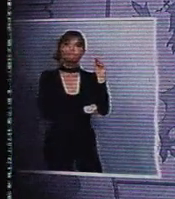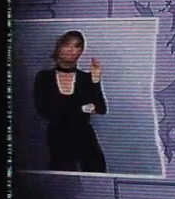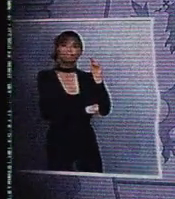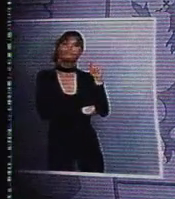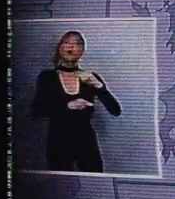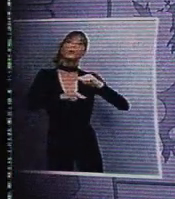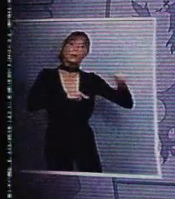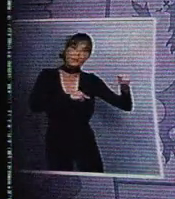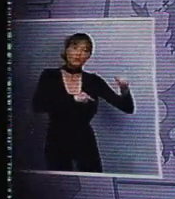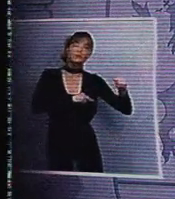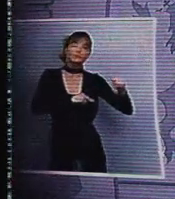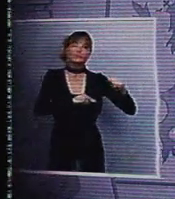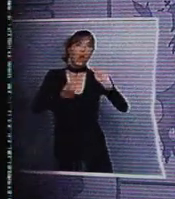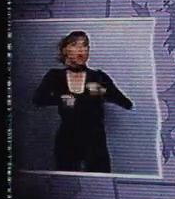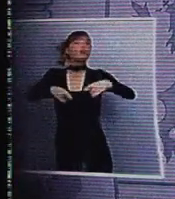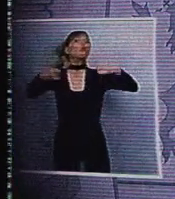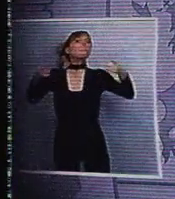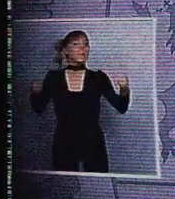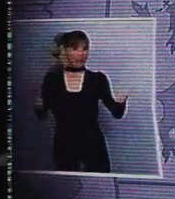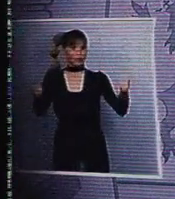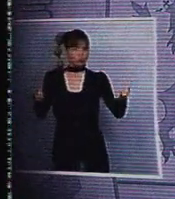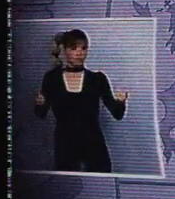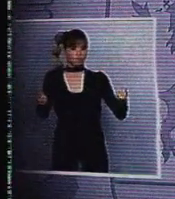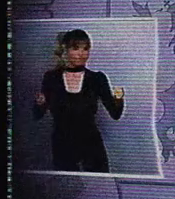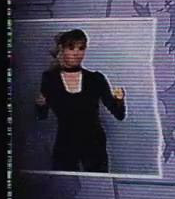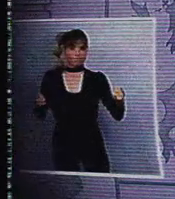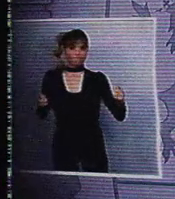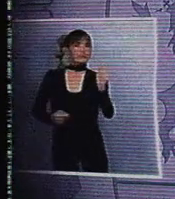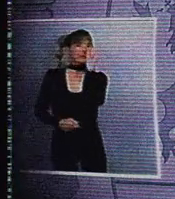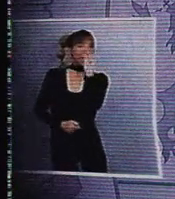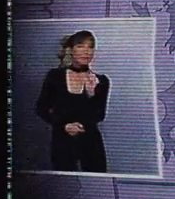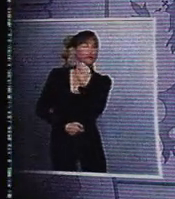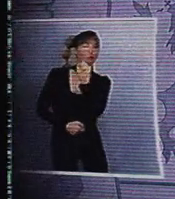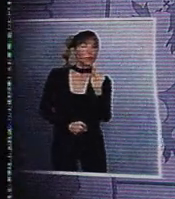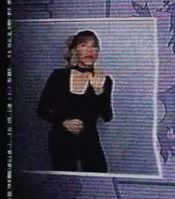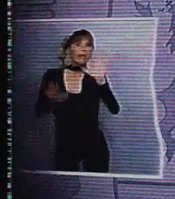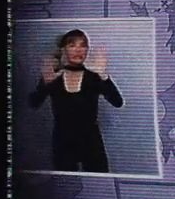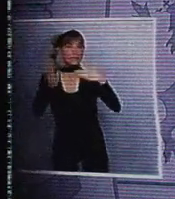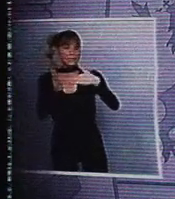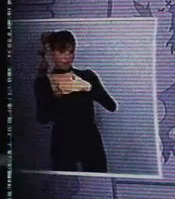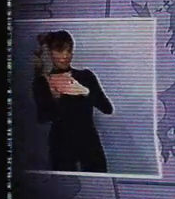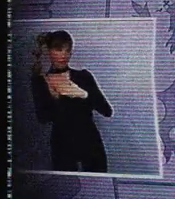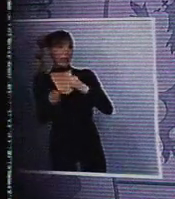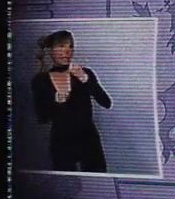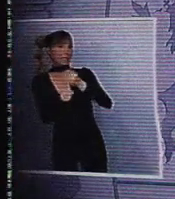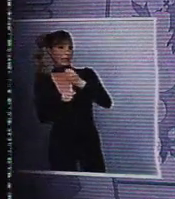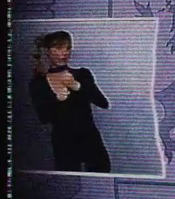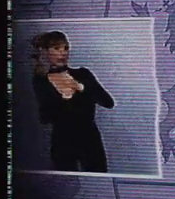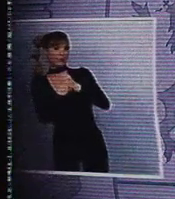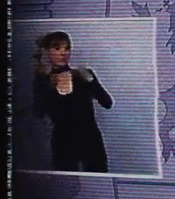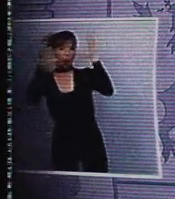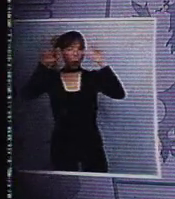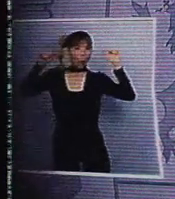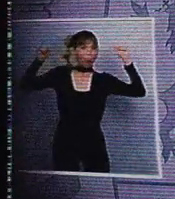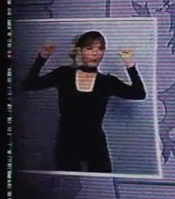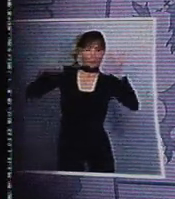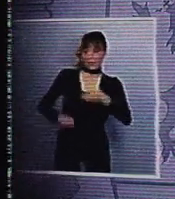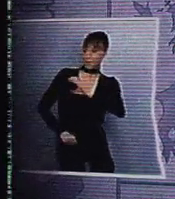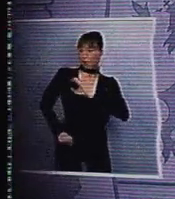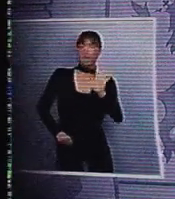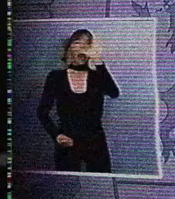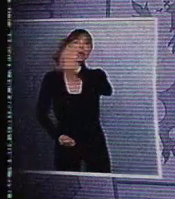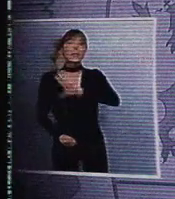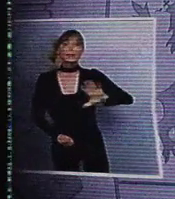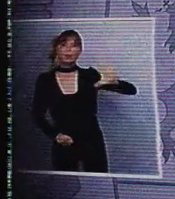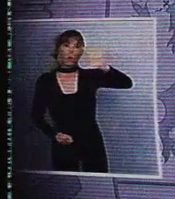criminales que llevaron a esta tragedia lo que hizo no fue solo un acto de propaganda política fue un insulto a la